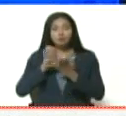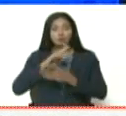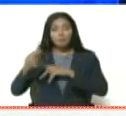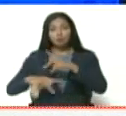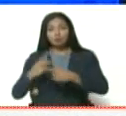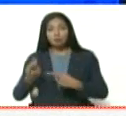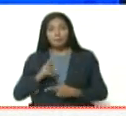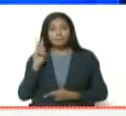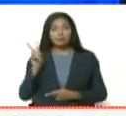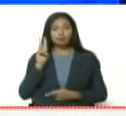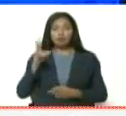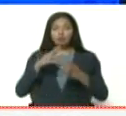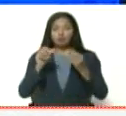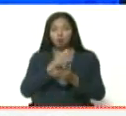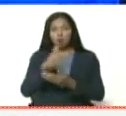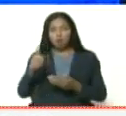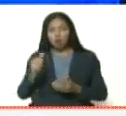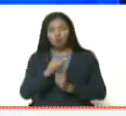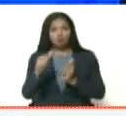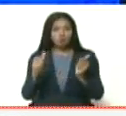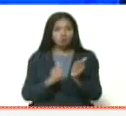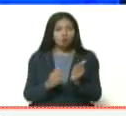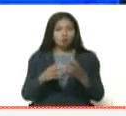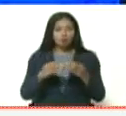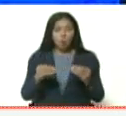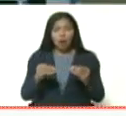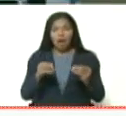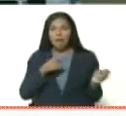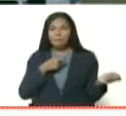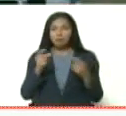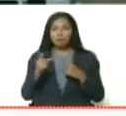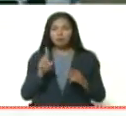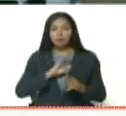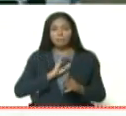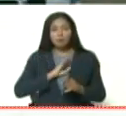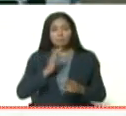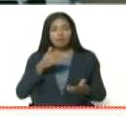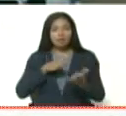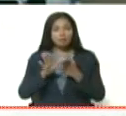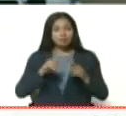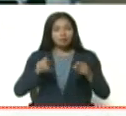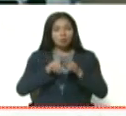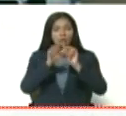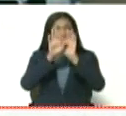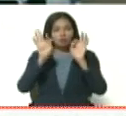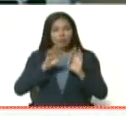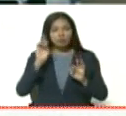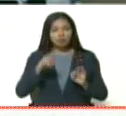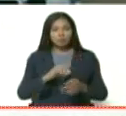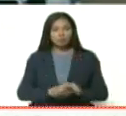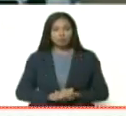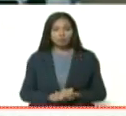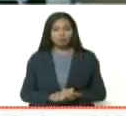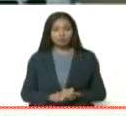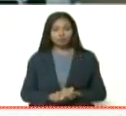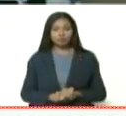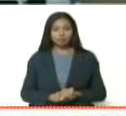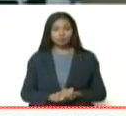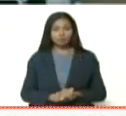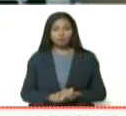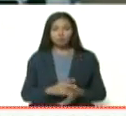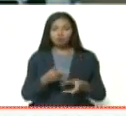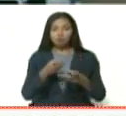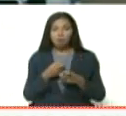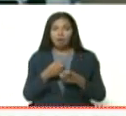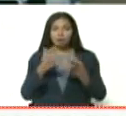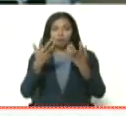Venezuela. Todo. Sustituir todas las importaciones para garantizar los insumos industriales,